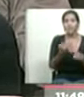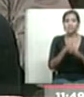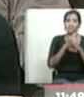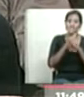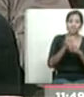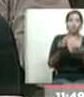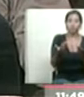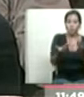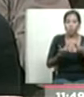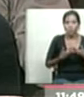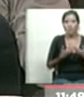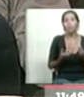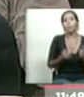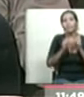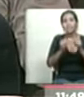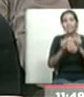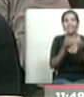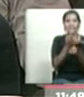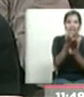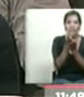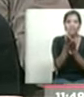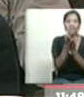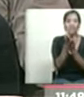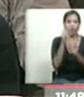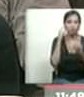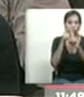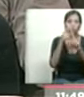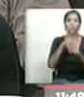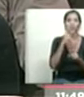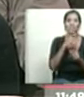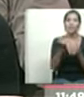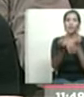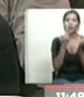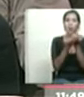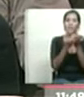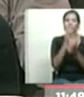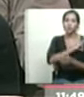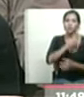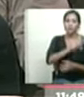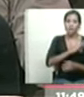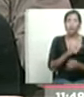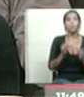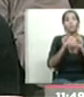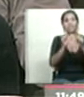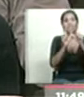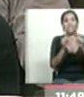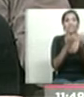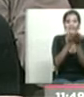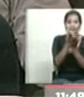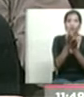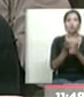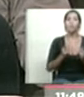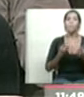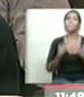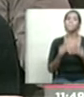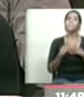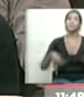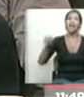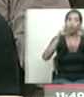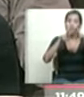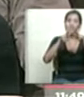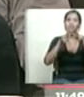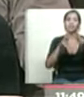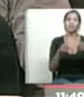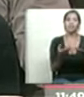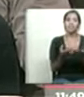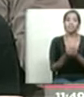imponen por seguir leales a una concepción política, económica y social, por seguir leales a unos principios, unos valores emanados